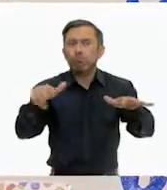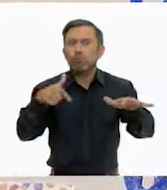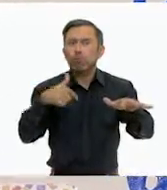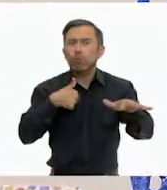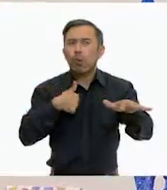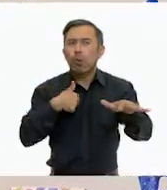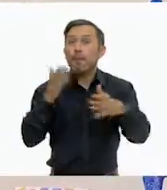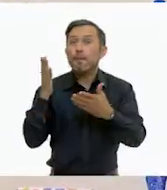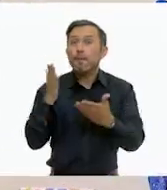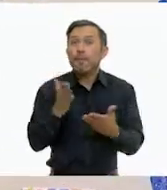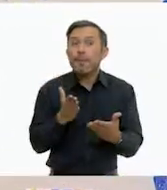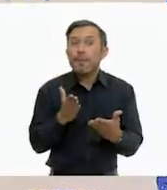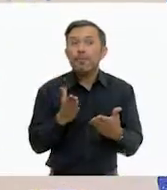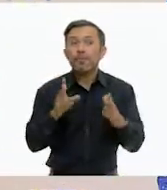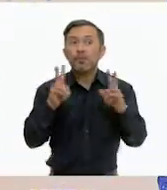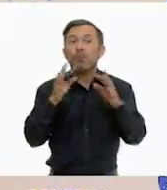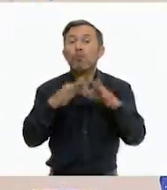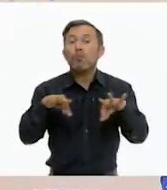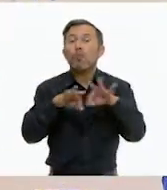la alimentación,